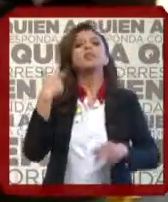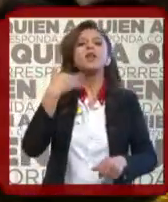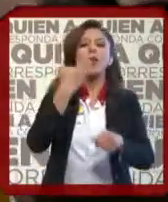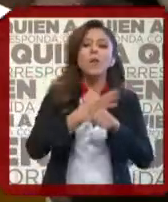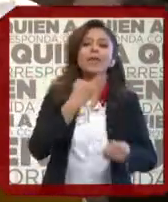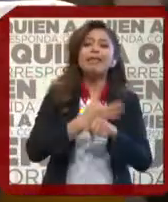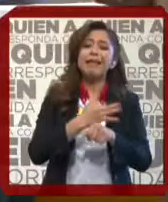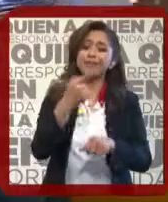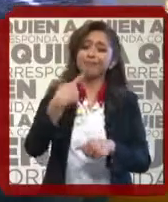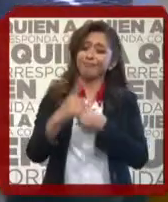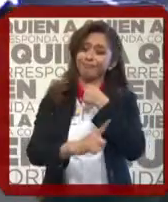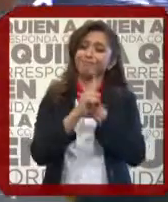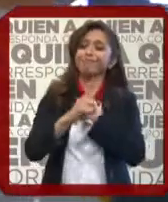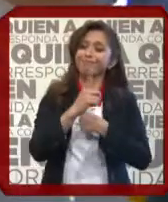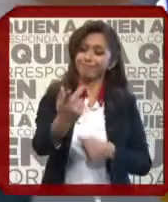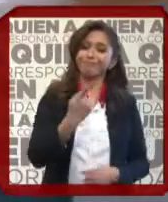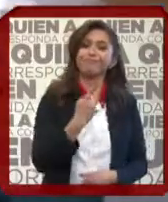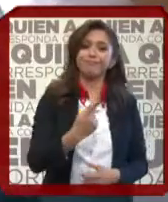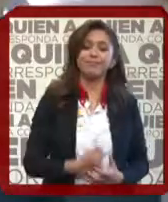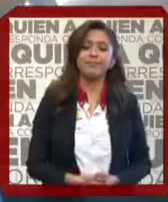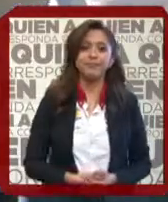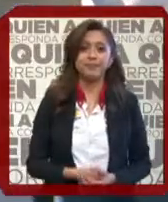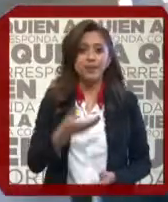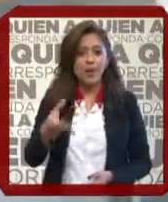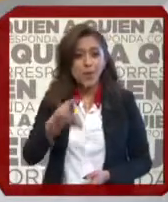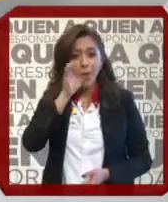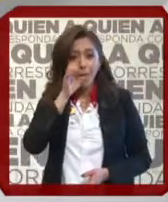problema serio. Maracuyá.